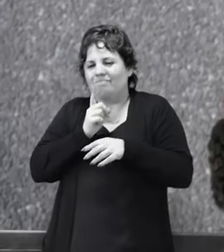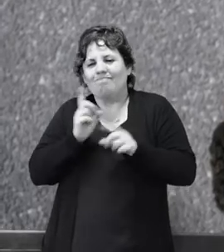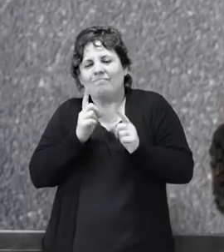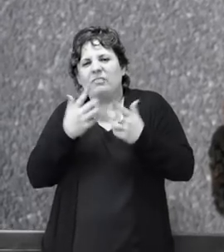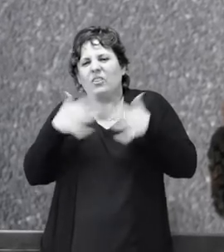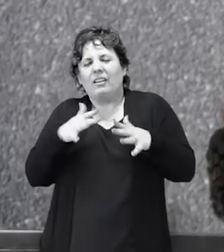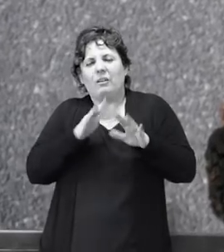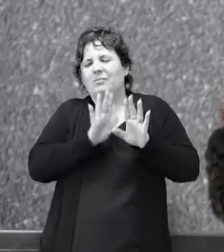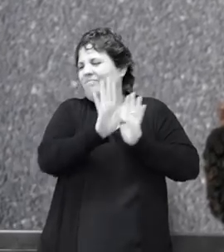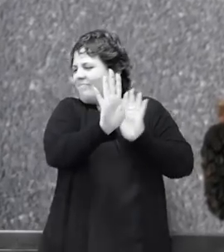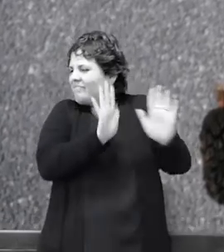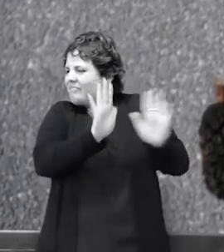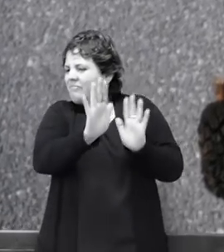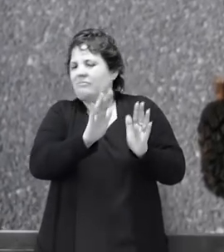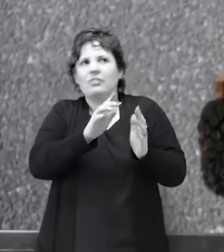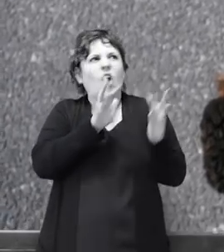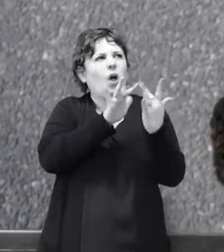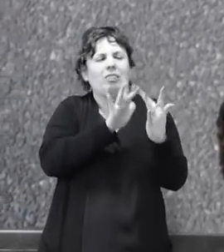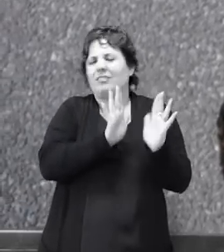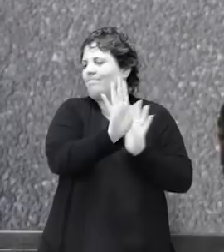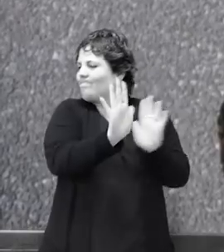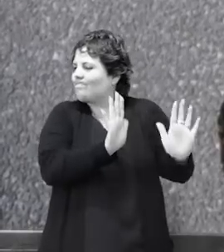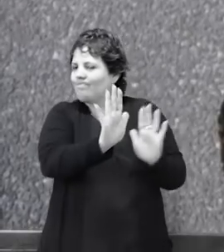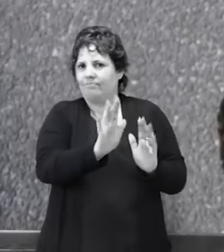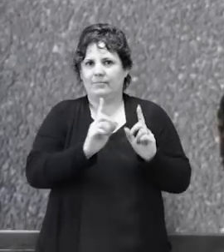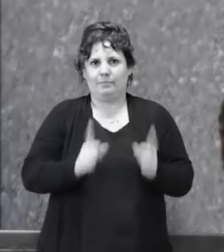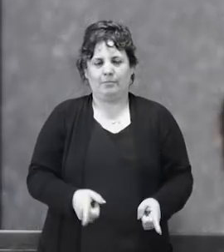de evitar situaciones sociales.